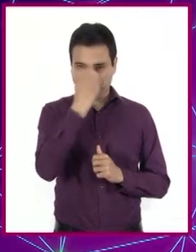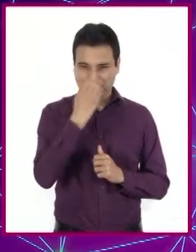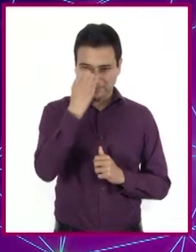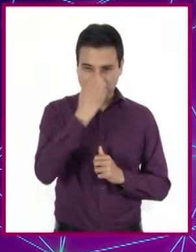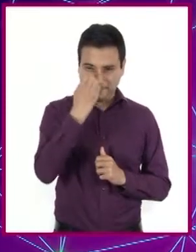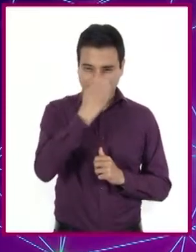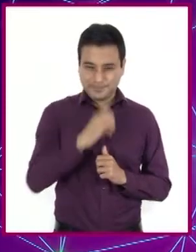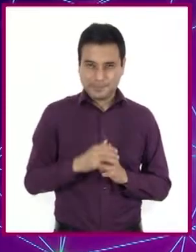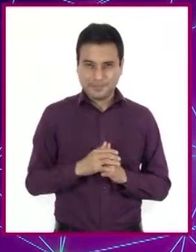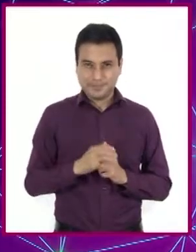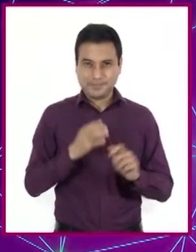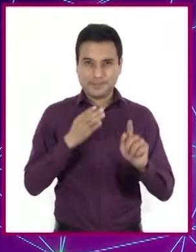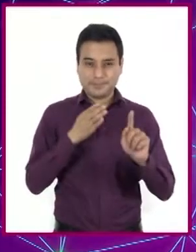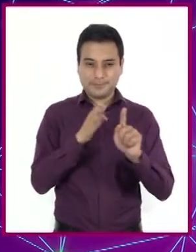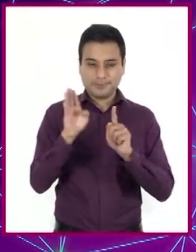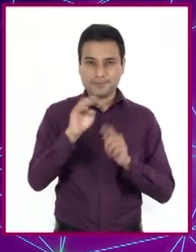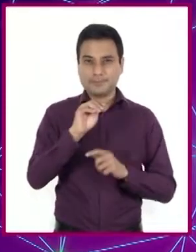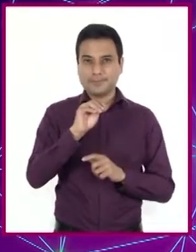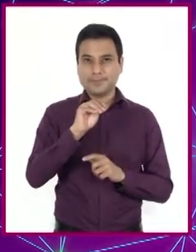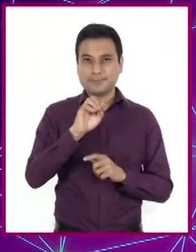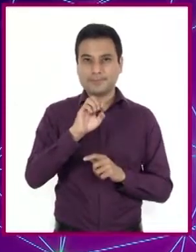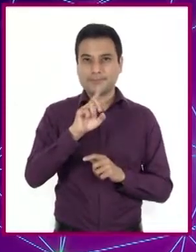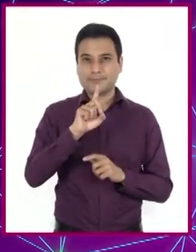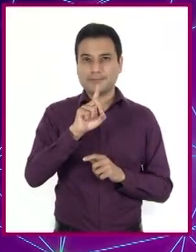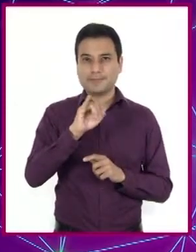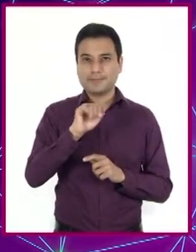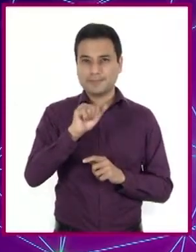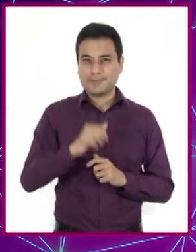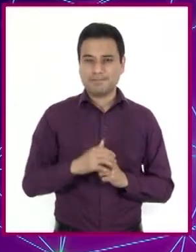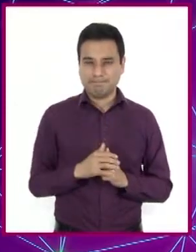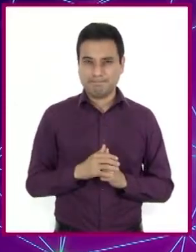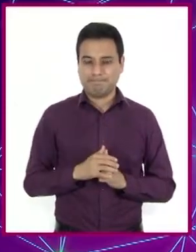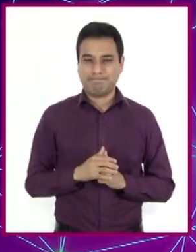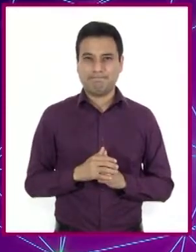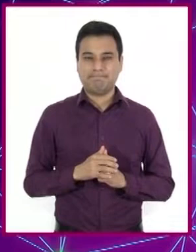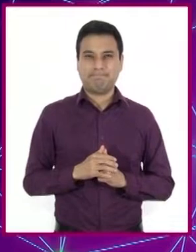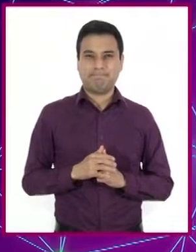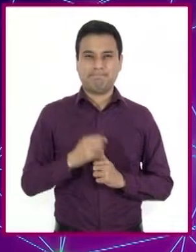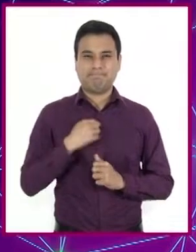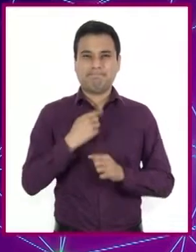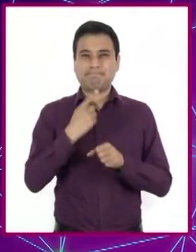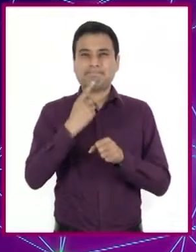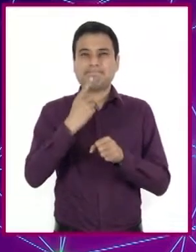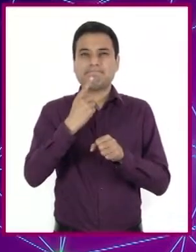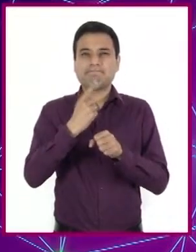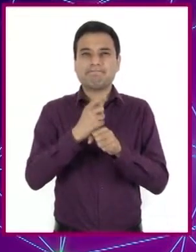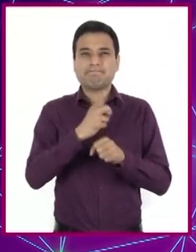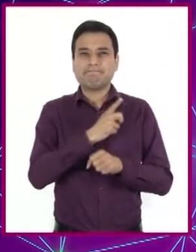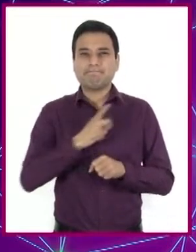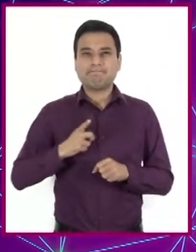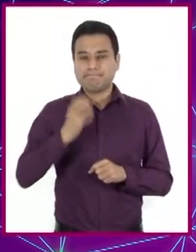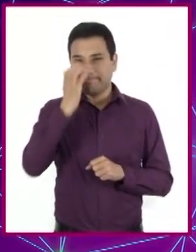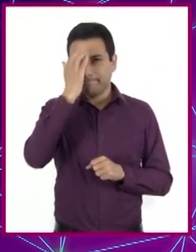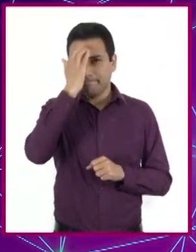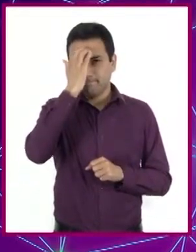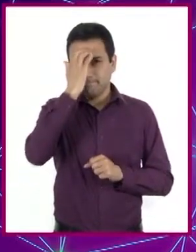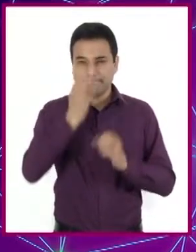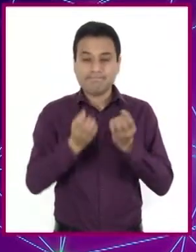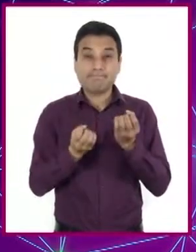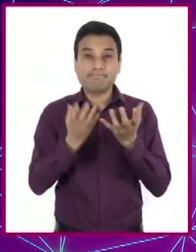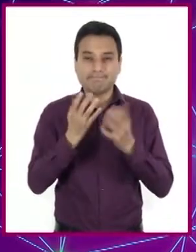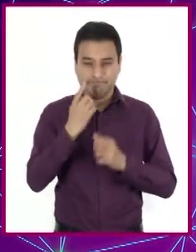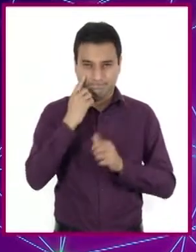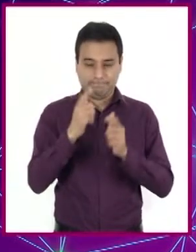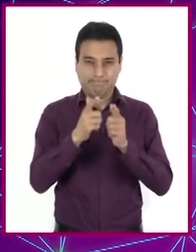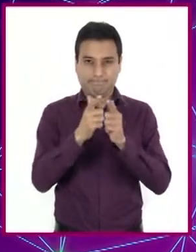a la media aritmética, también llamada media o promedio, lo primero es conocer su valor. En el grupo